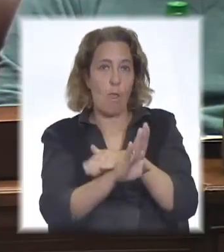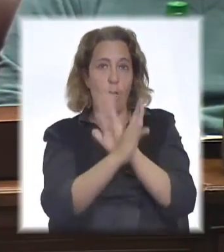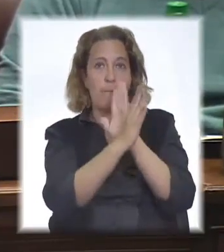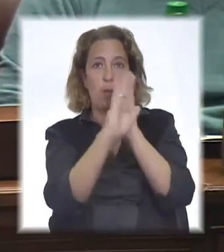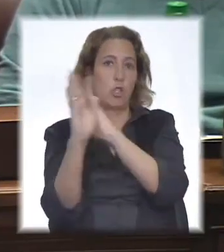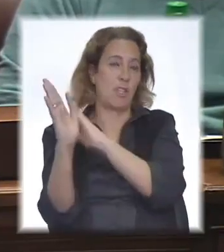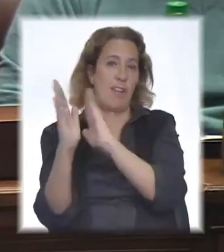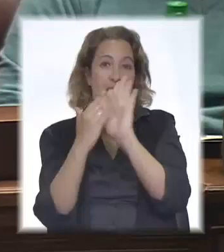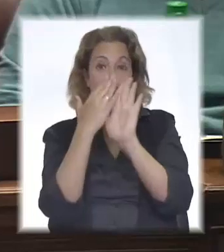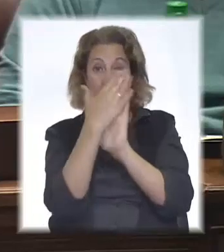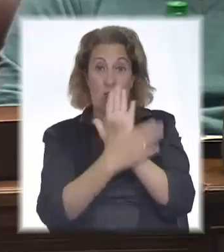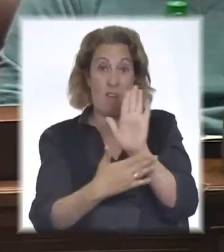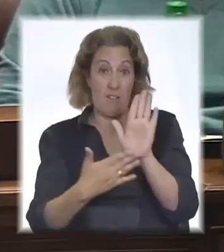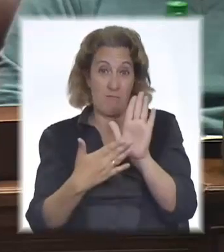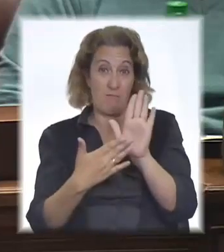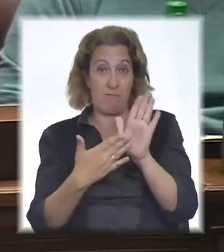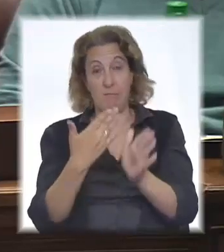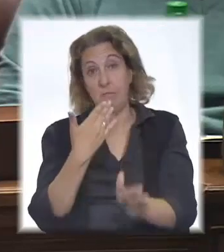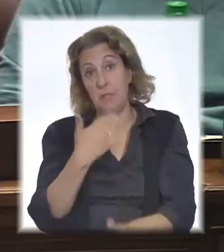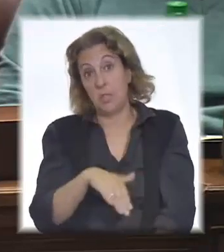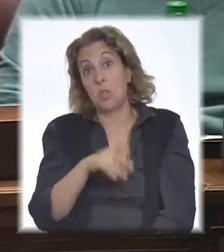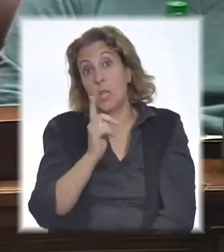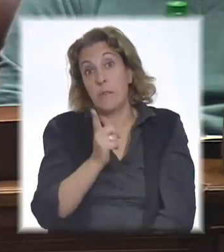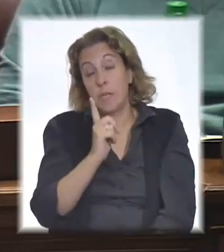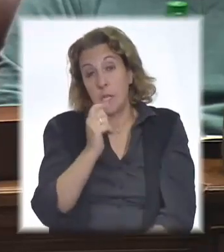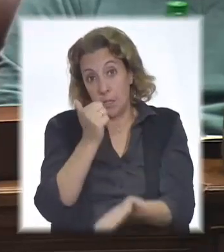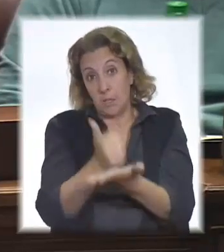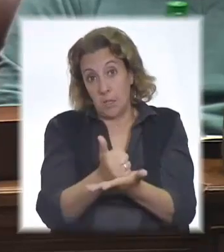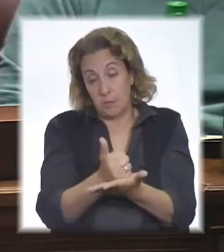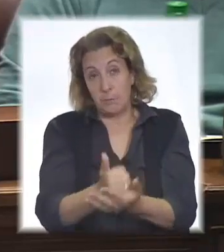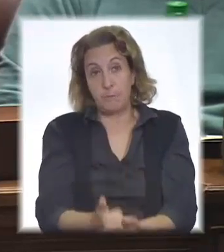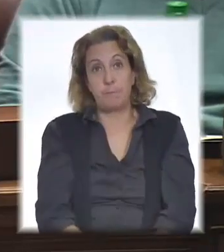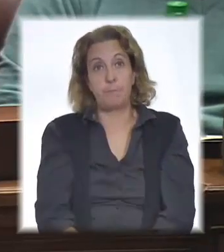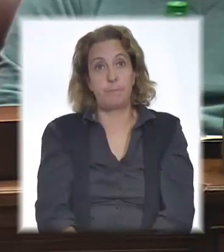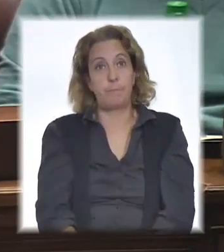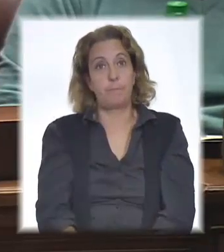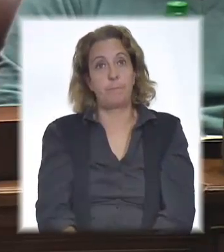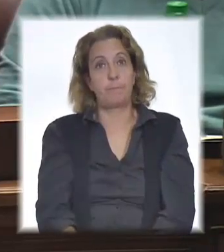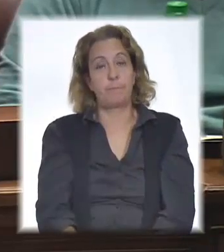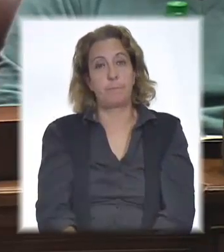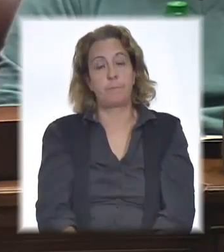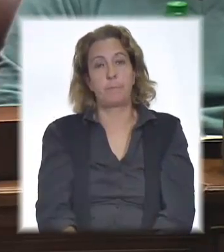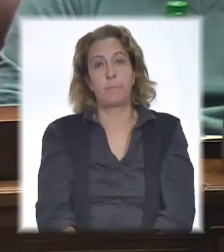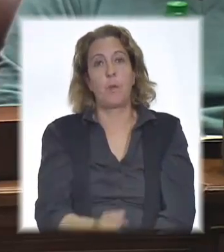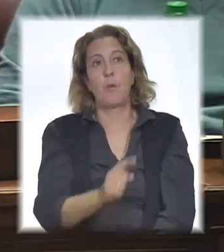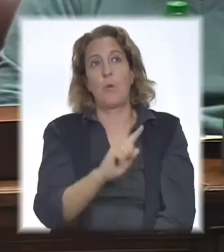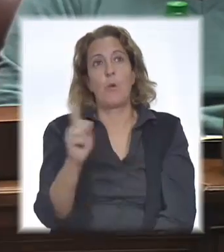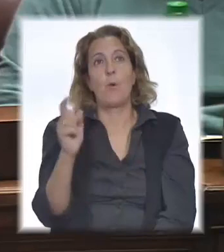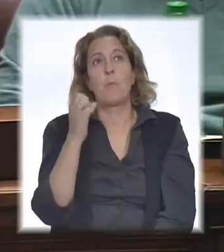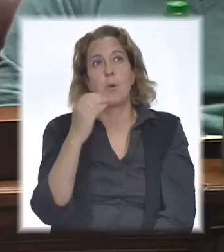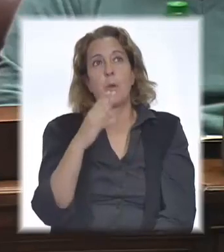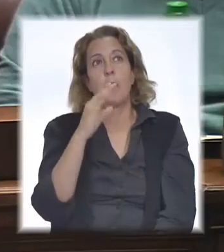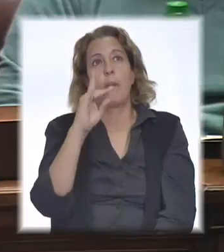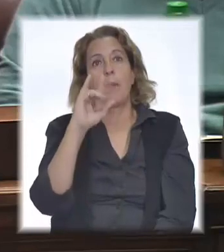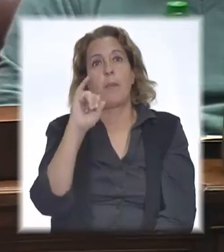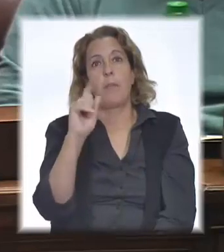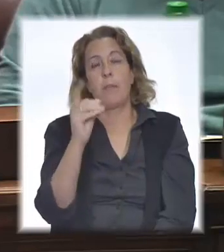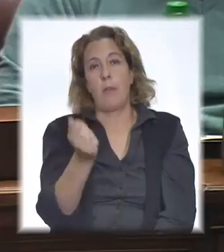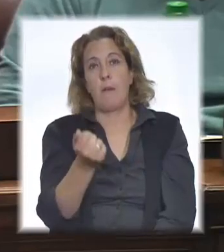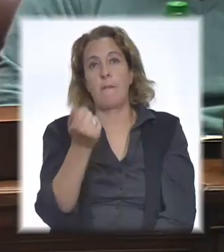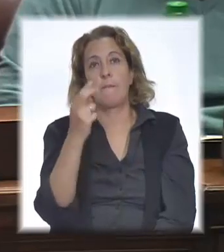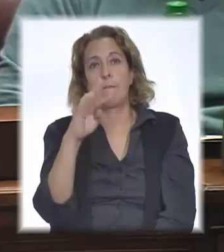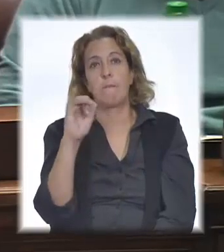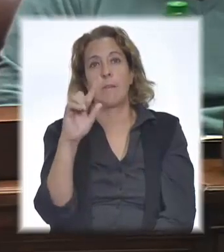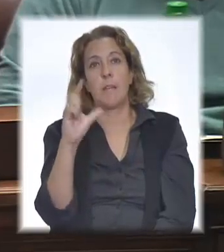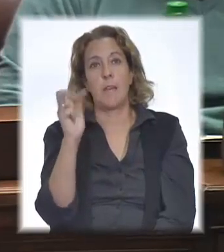biblioteca nacional donde entiendo que deberían estar ya no porque idea vilariño probablemente no